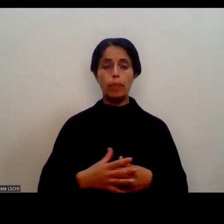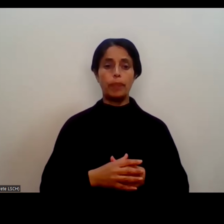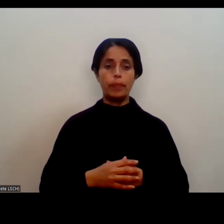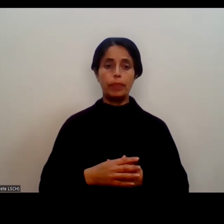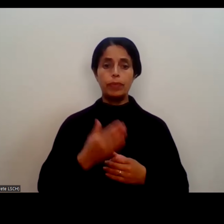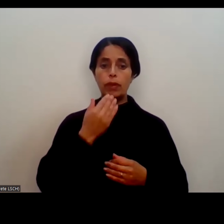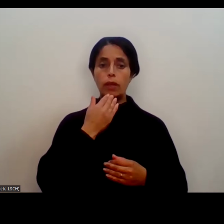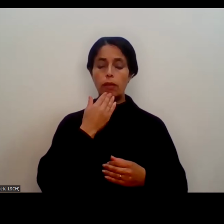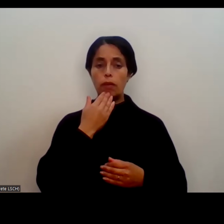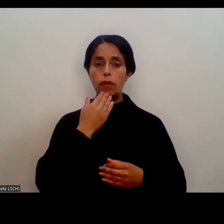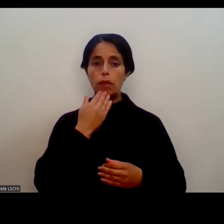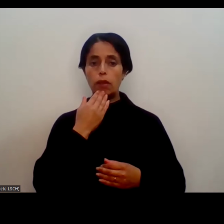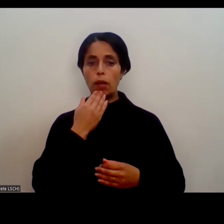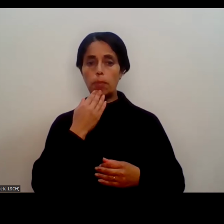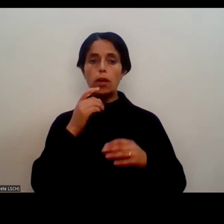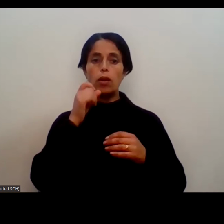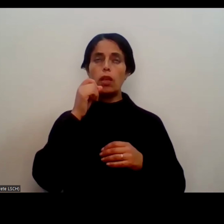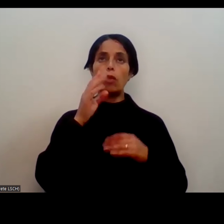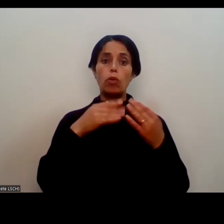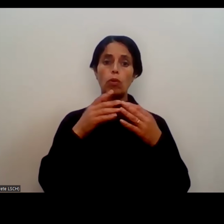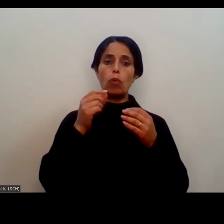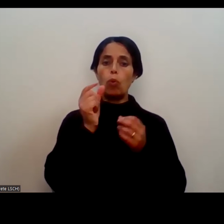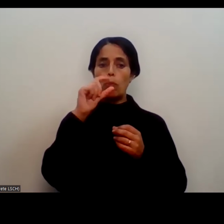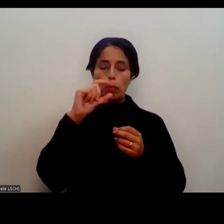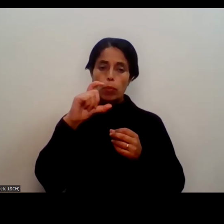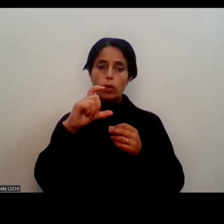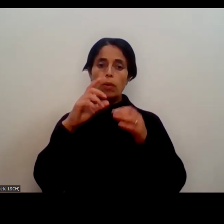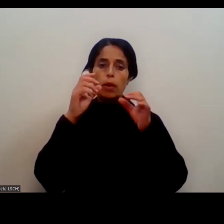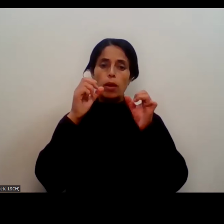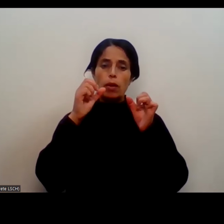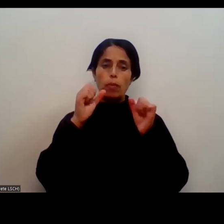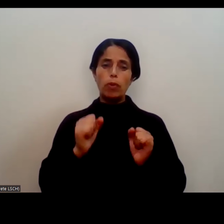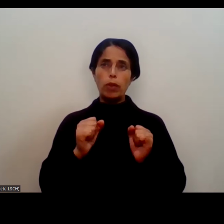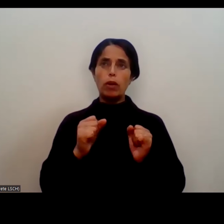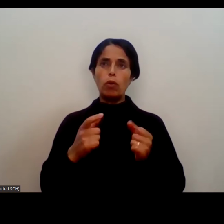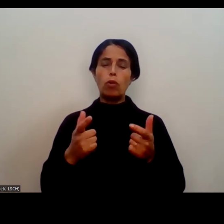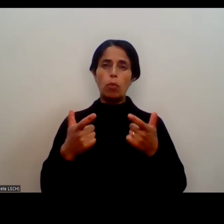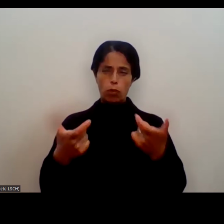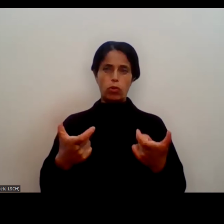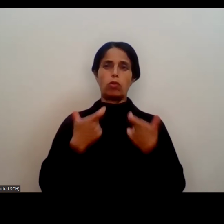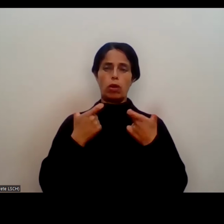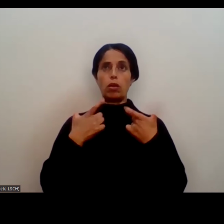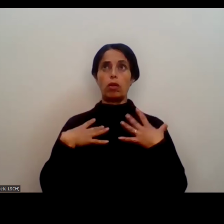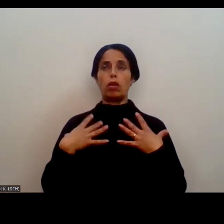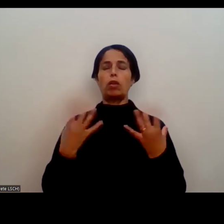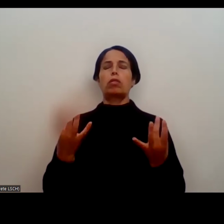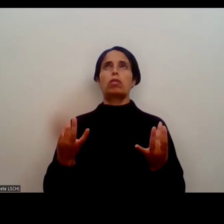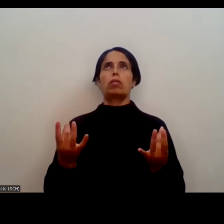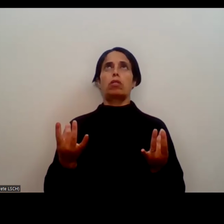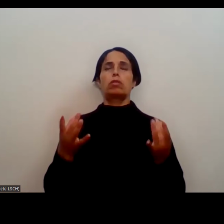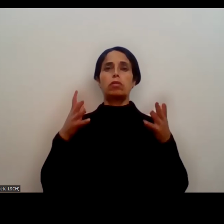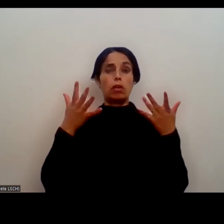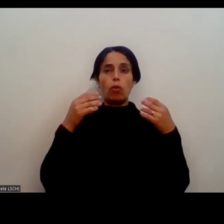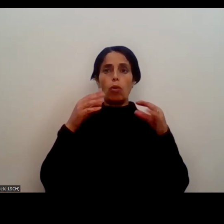los umbrales a los que se puede llegar, el manejar el trance. O sea, esto es realmente el